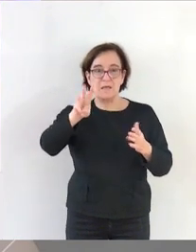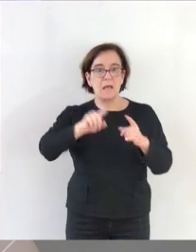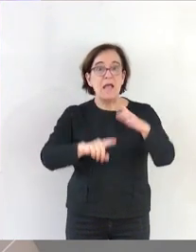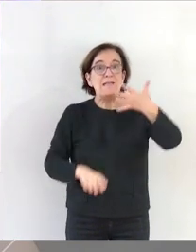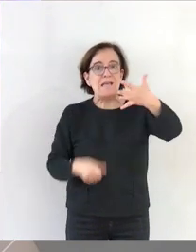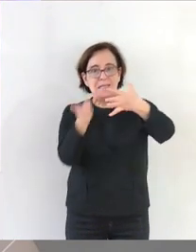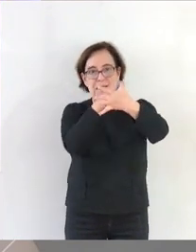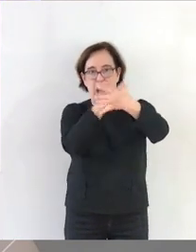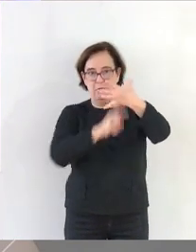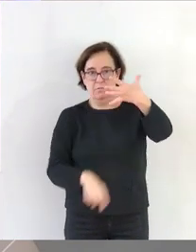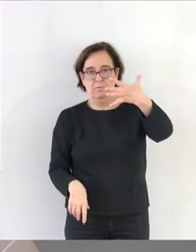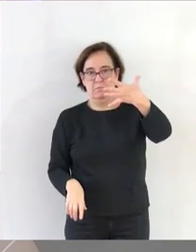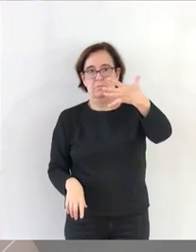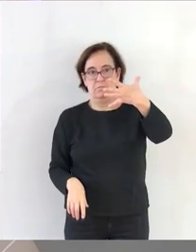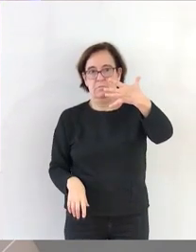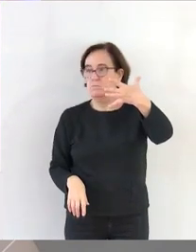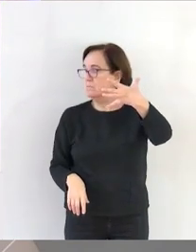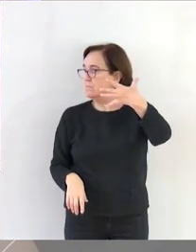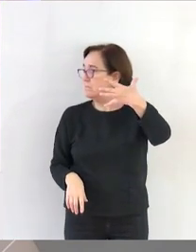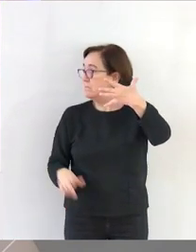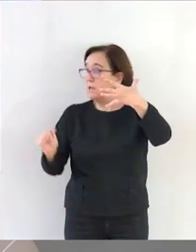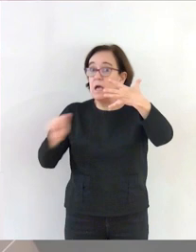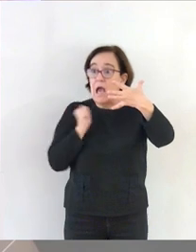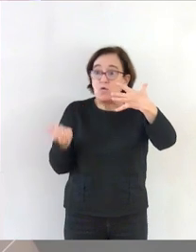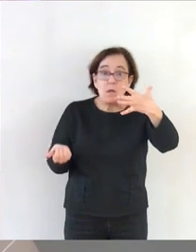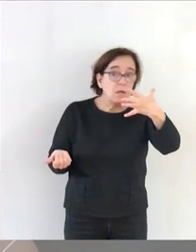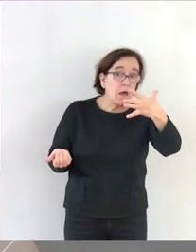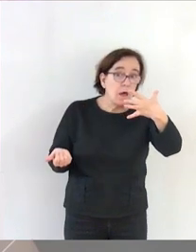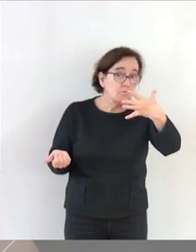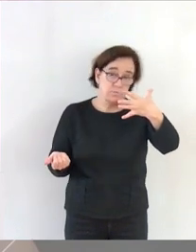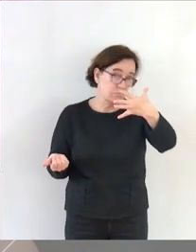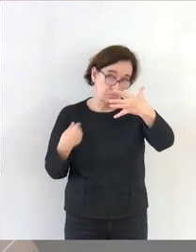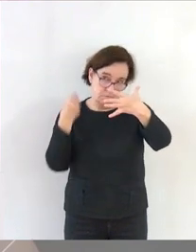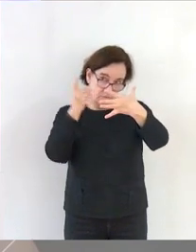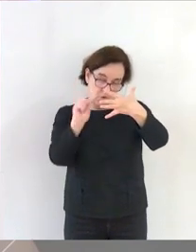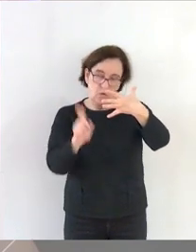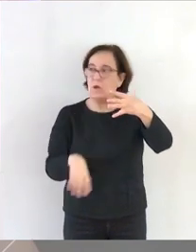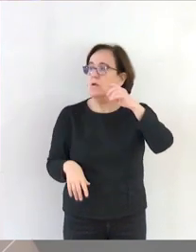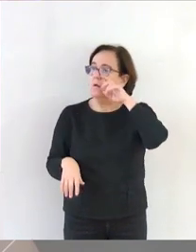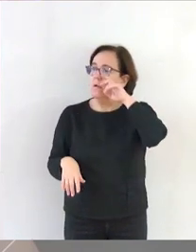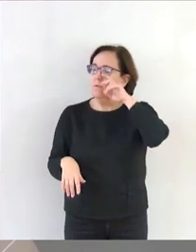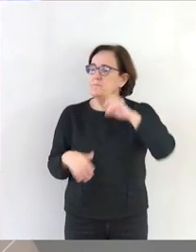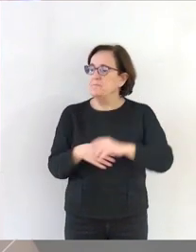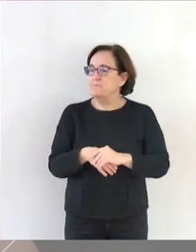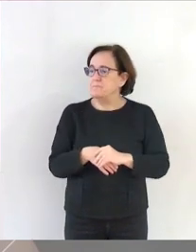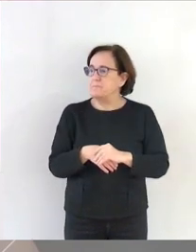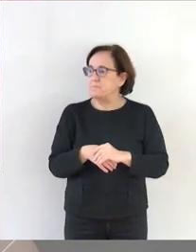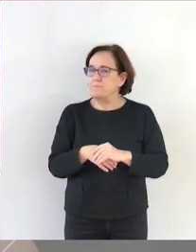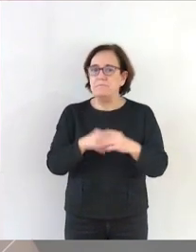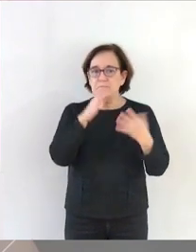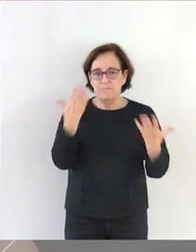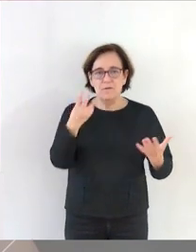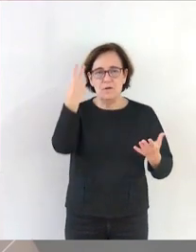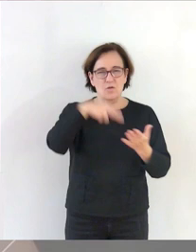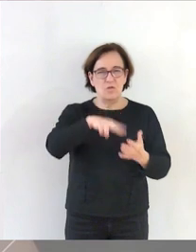La Quinta casualidad pues no lo creo existe en el año